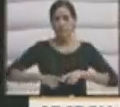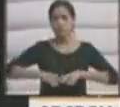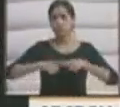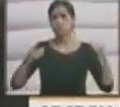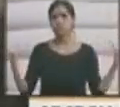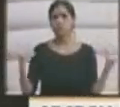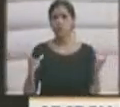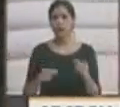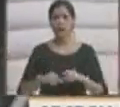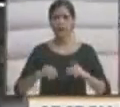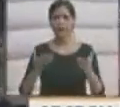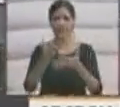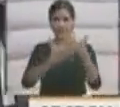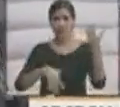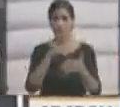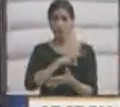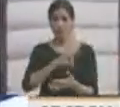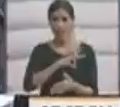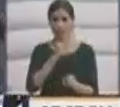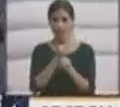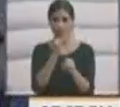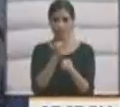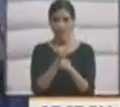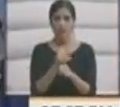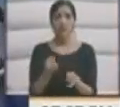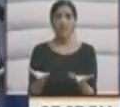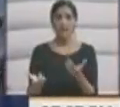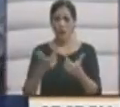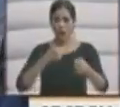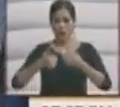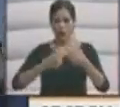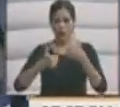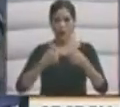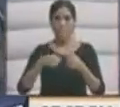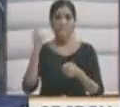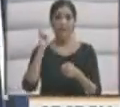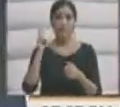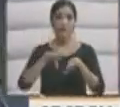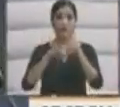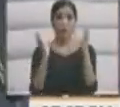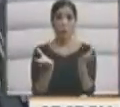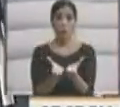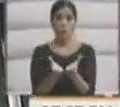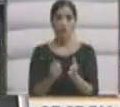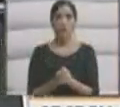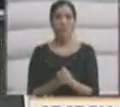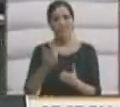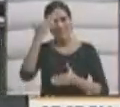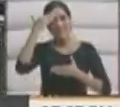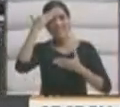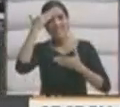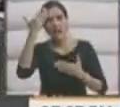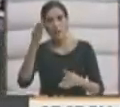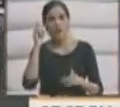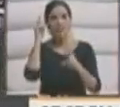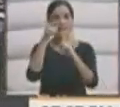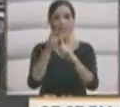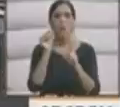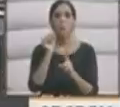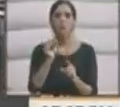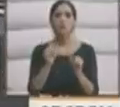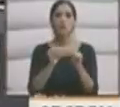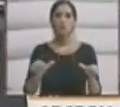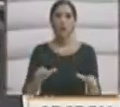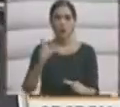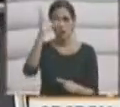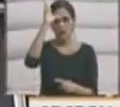nos están escribiendo desde varias partes de Venezuela y el mundo. Jean Rico dice, saludos hermano desde Punto Fijo, Estado